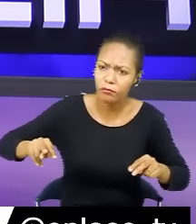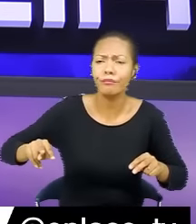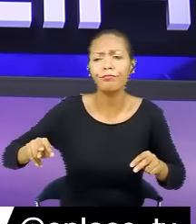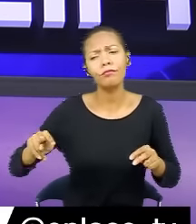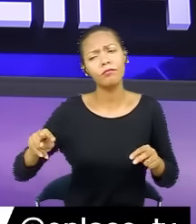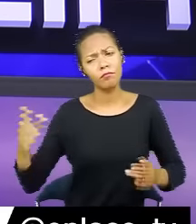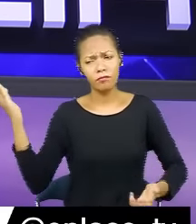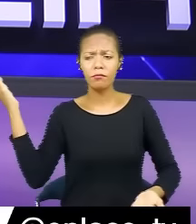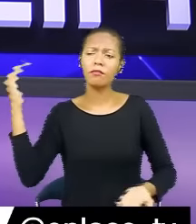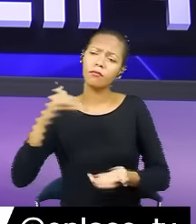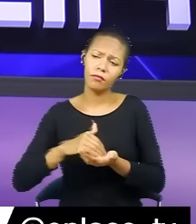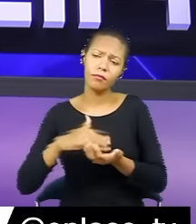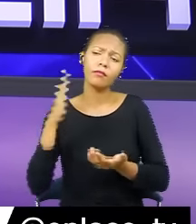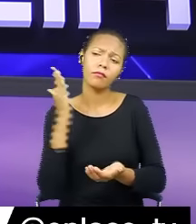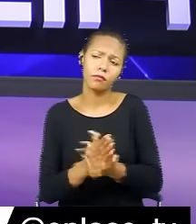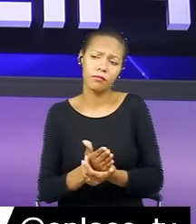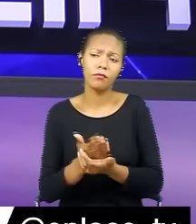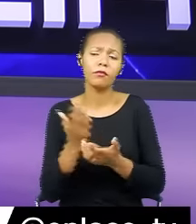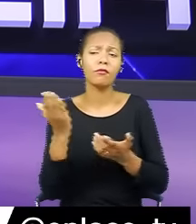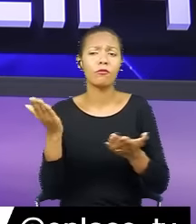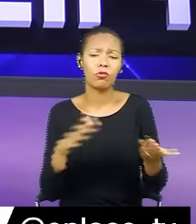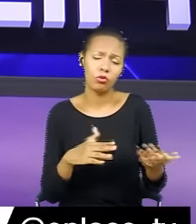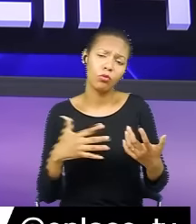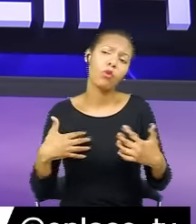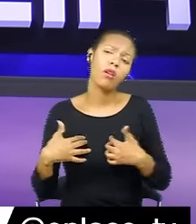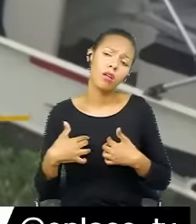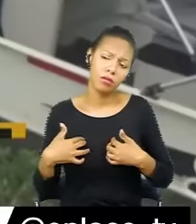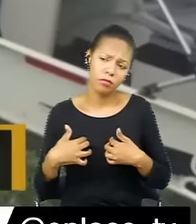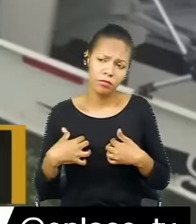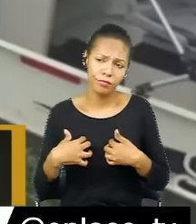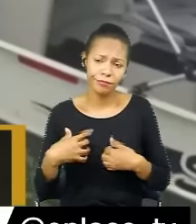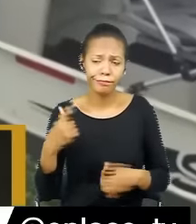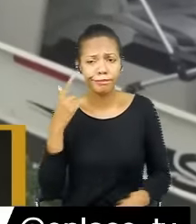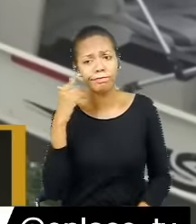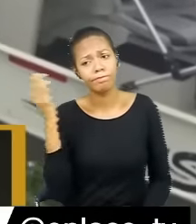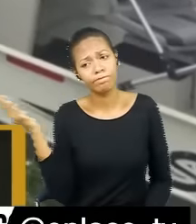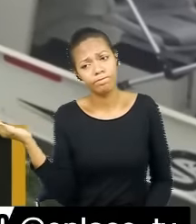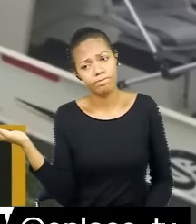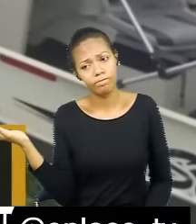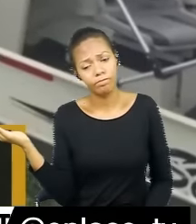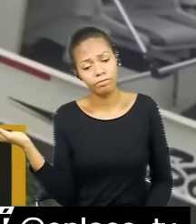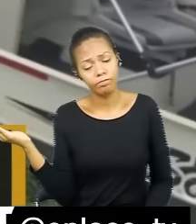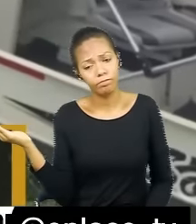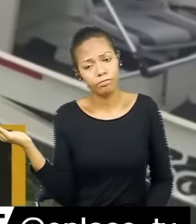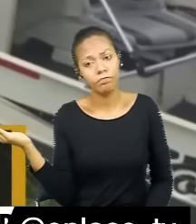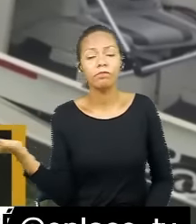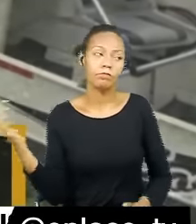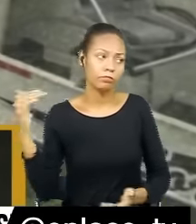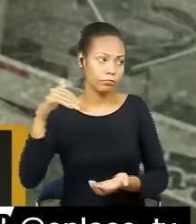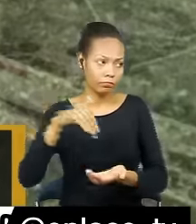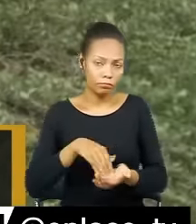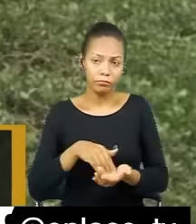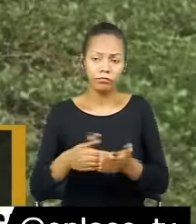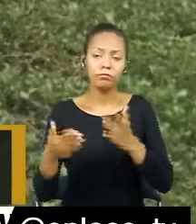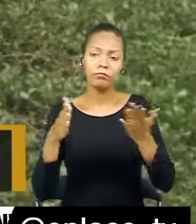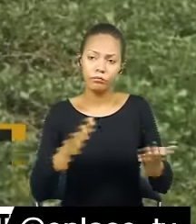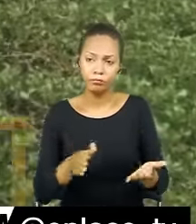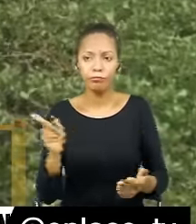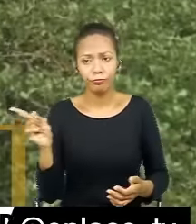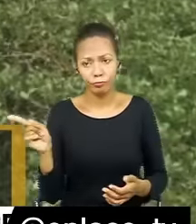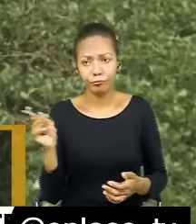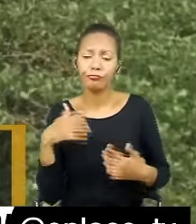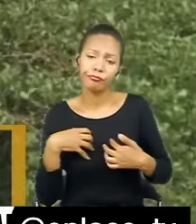muerto en lo que ha transcurrido el presente año. De nuevo se sabe de la muerte de un manatí en esta zona del Magdalena Medio. El hecho se registró